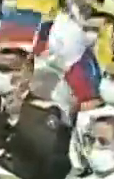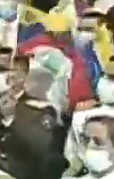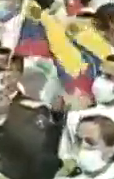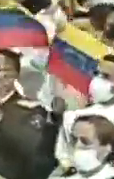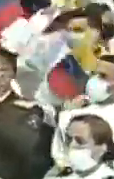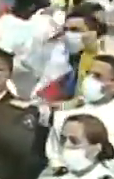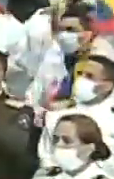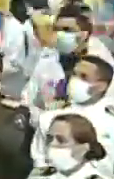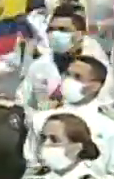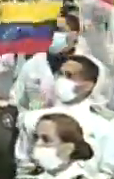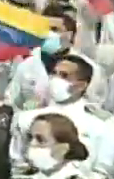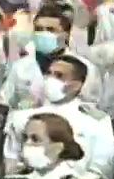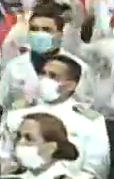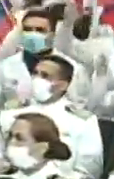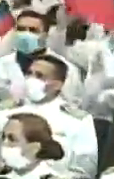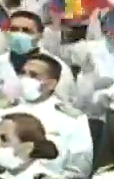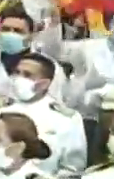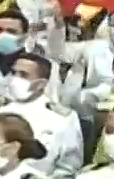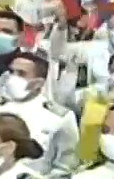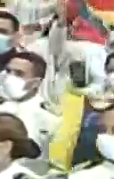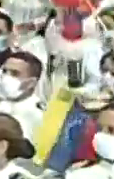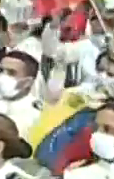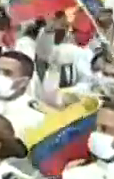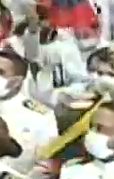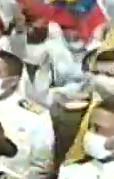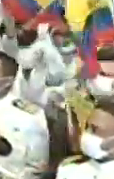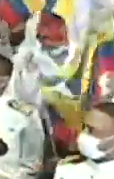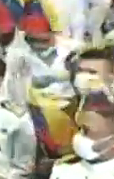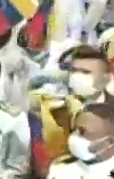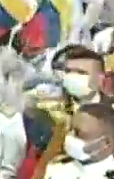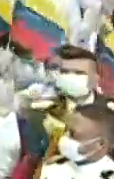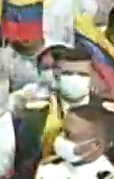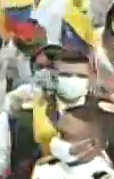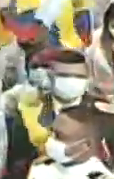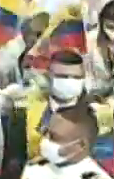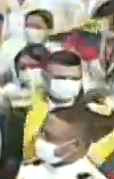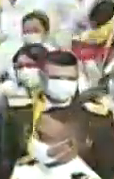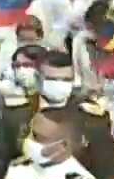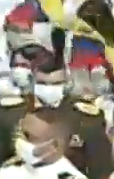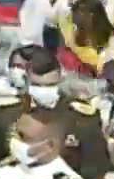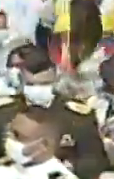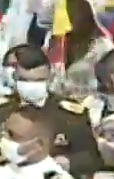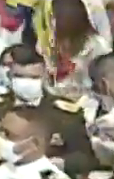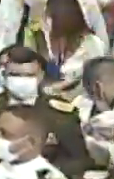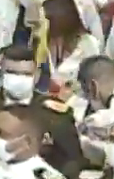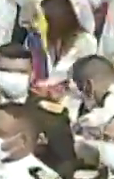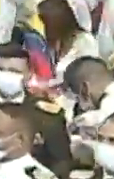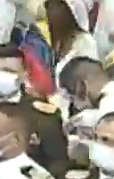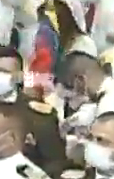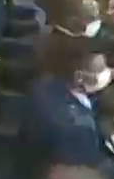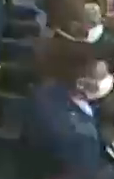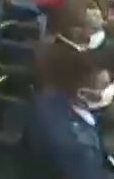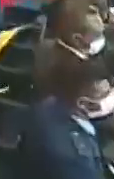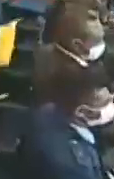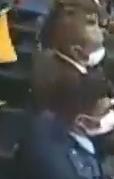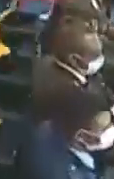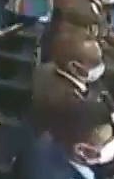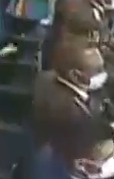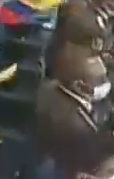de mortalidad, con sanciones y bloqueos. Además, denunció que se haya evitado que llegaran los medicamentos,